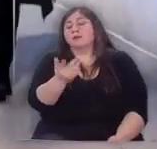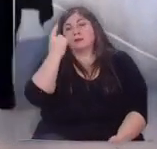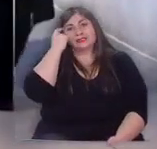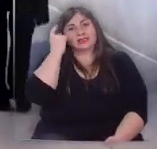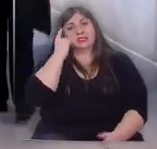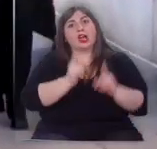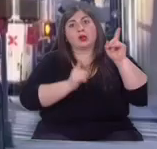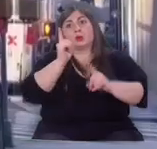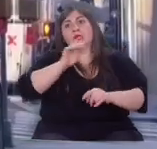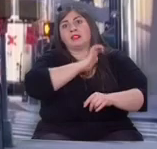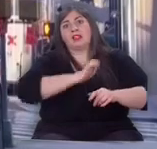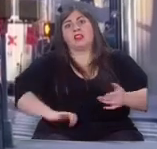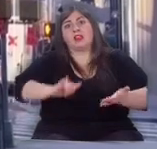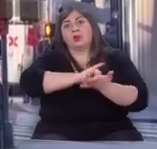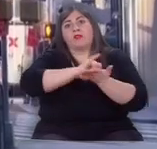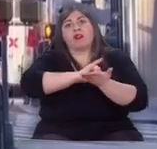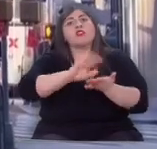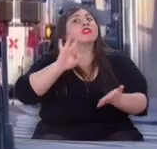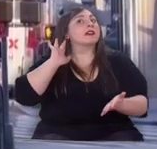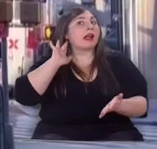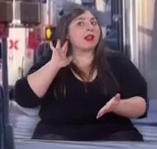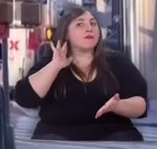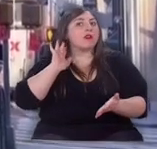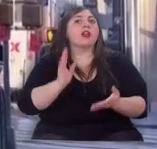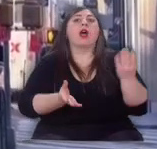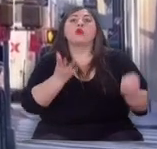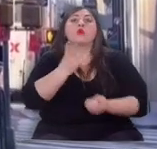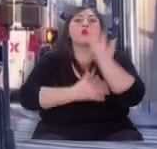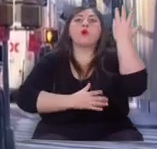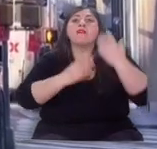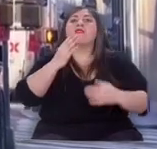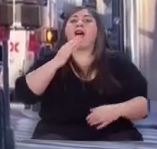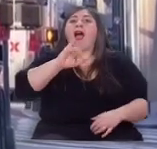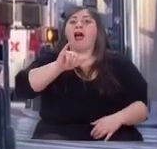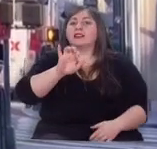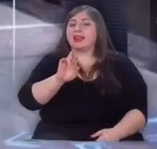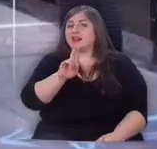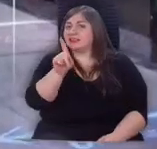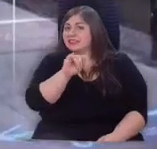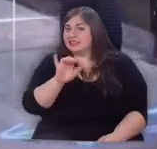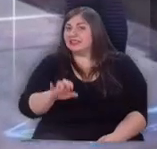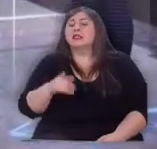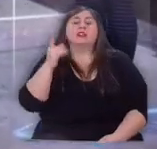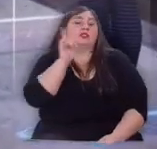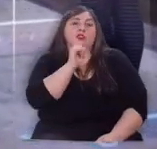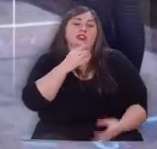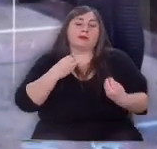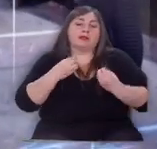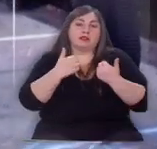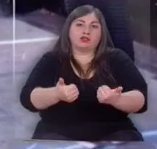de que algunos estados como Nueva York, como California o Nueva Jersey no lo están pasando nada de bien con la cantidad de contagios.